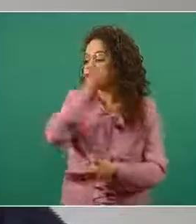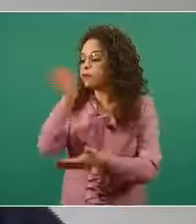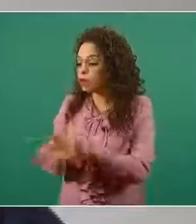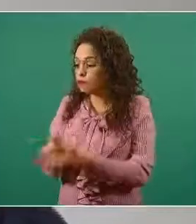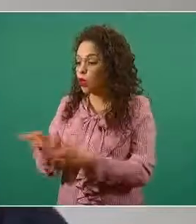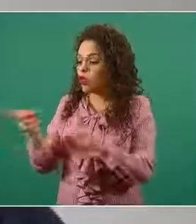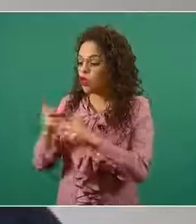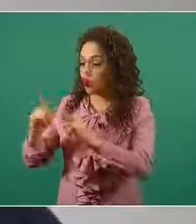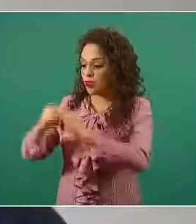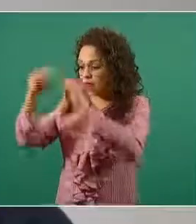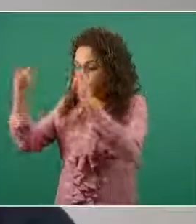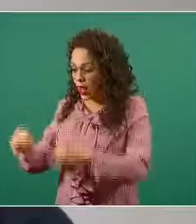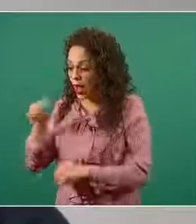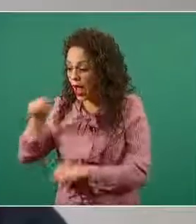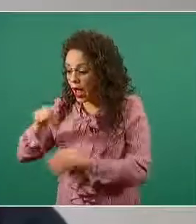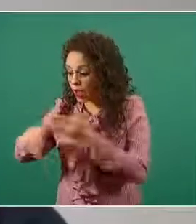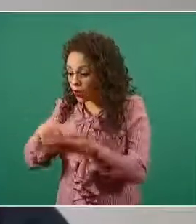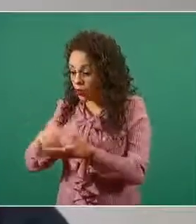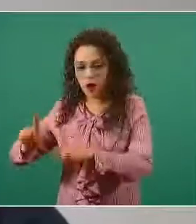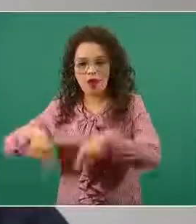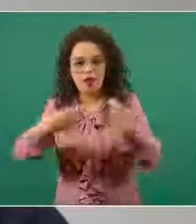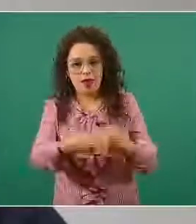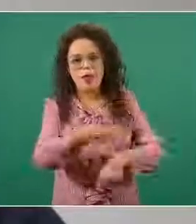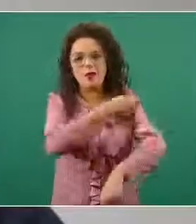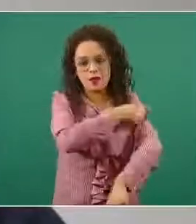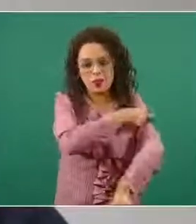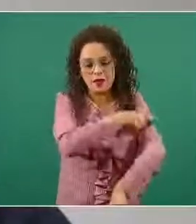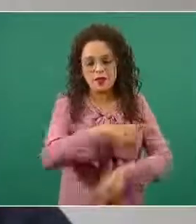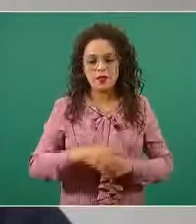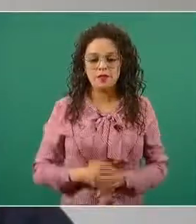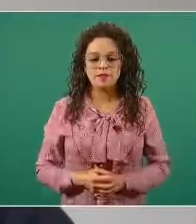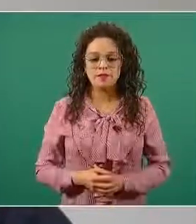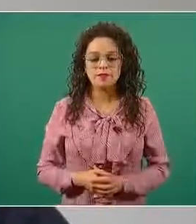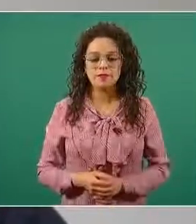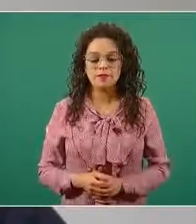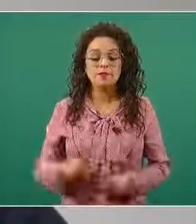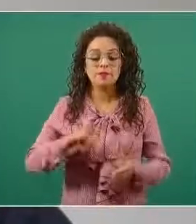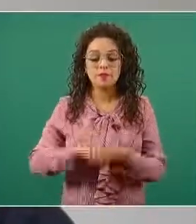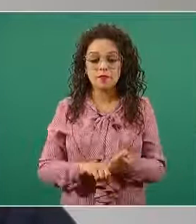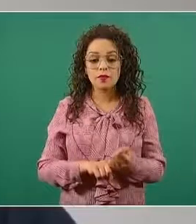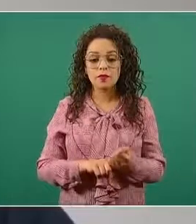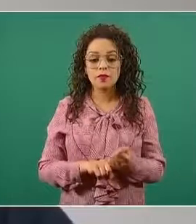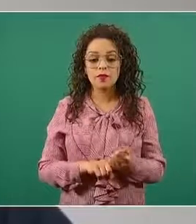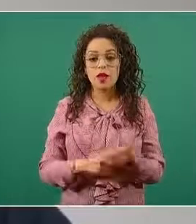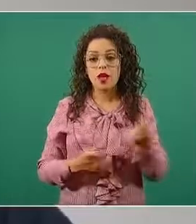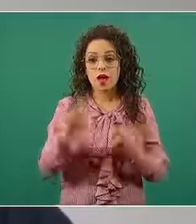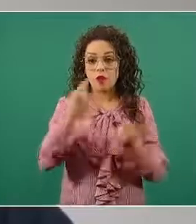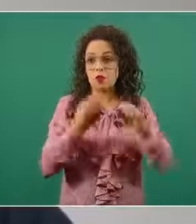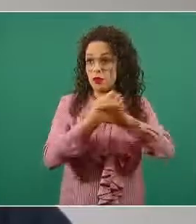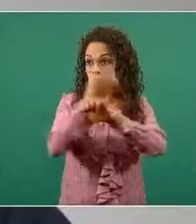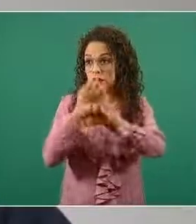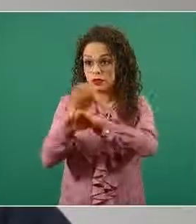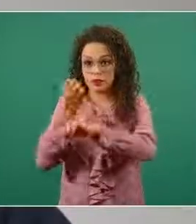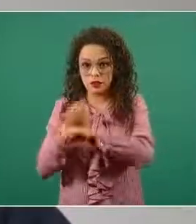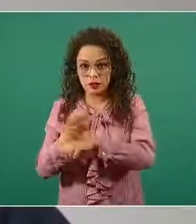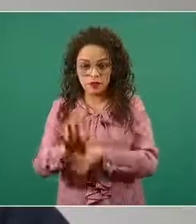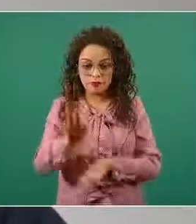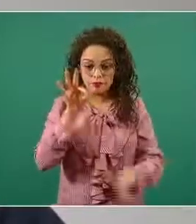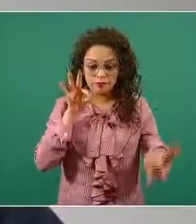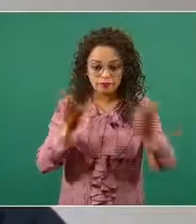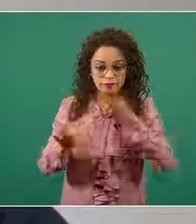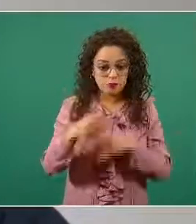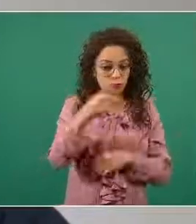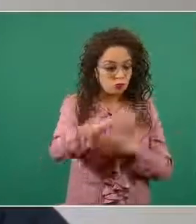contemplar que en muchas entidades federativas, las localidades que se seleccionaron, si ustedes lo